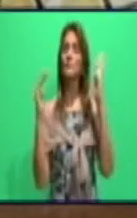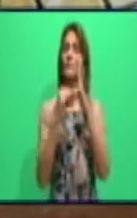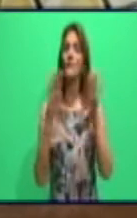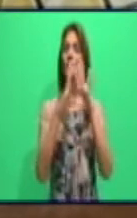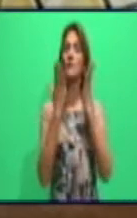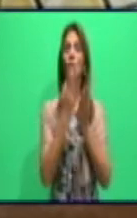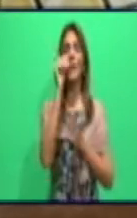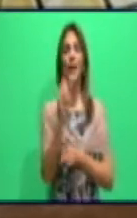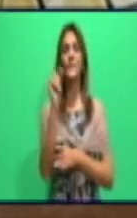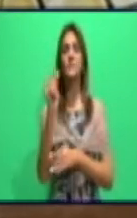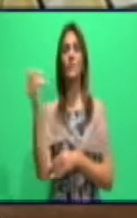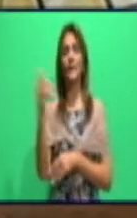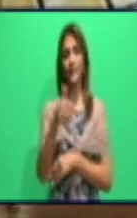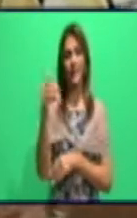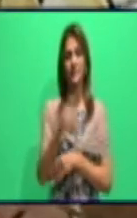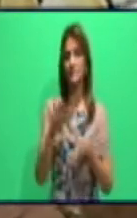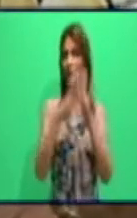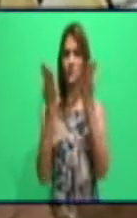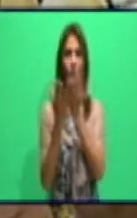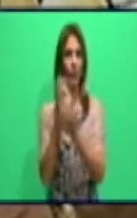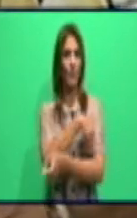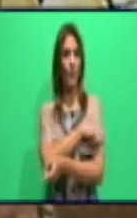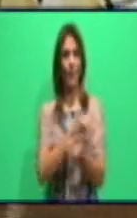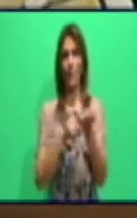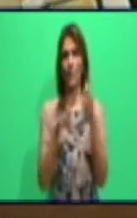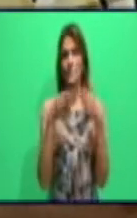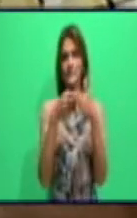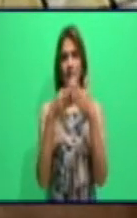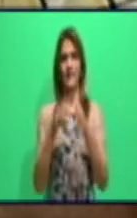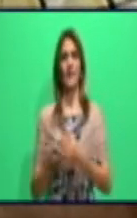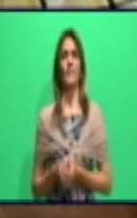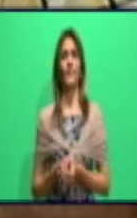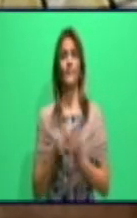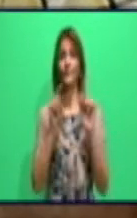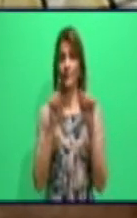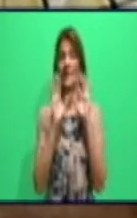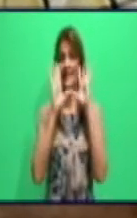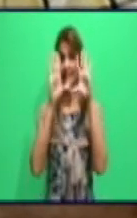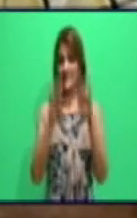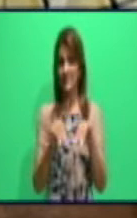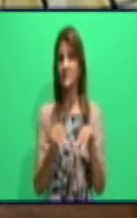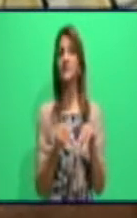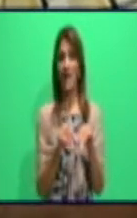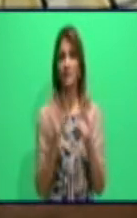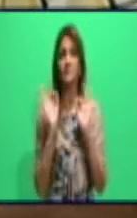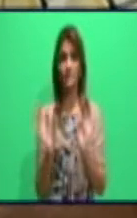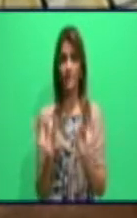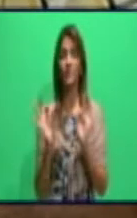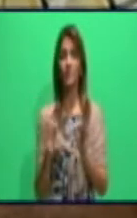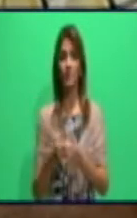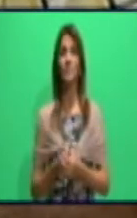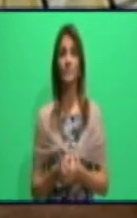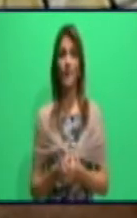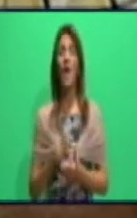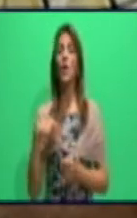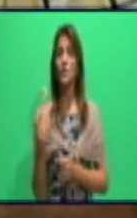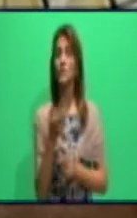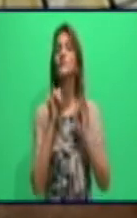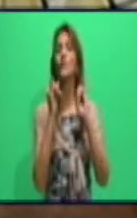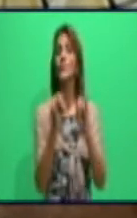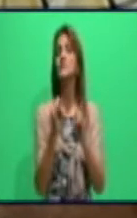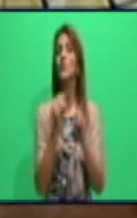todo el pueblo de granma bueno usted decía nosotros a partir de la información que vimos la semana pasada hemos